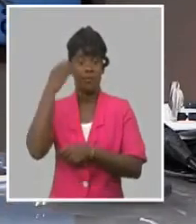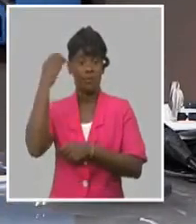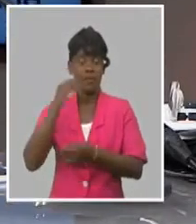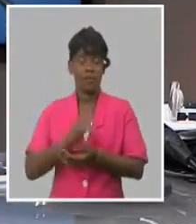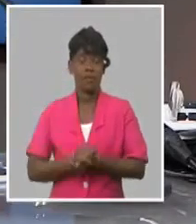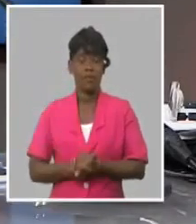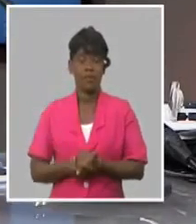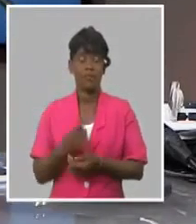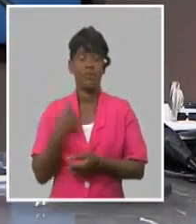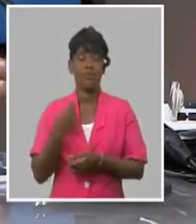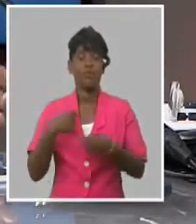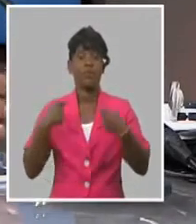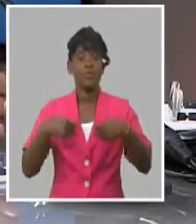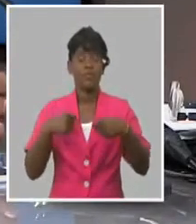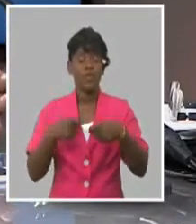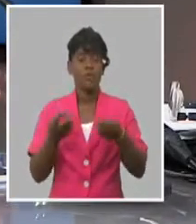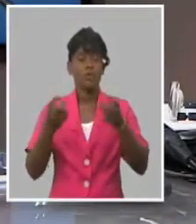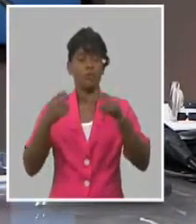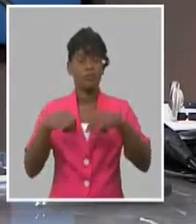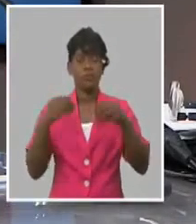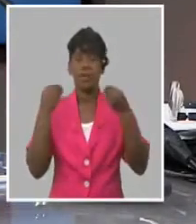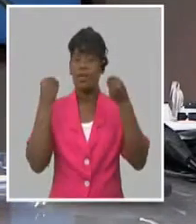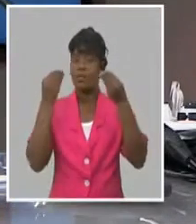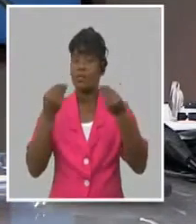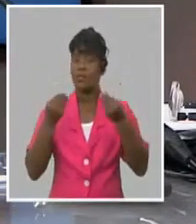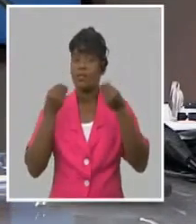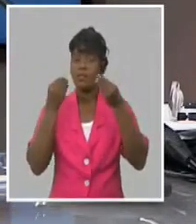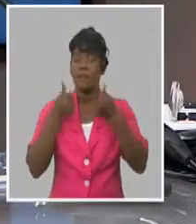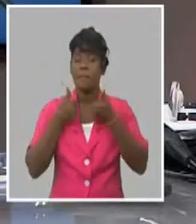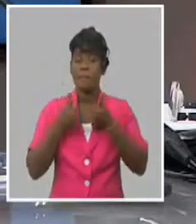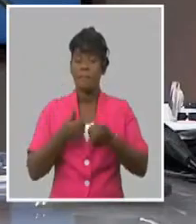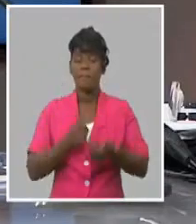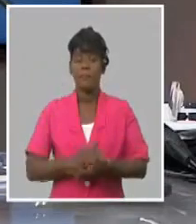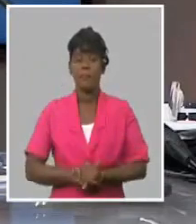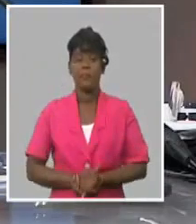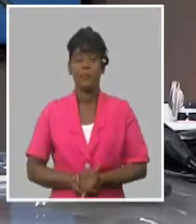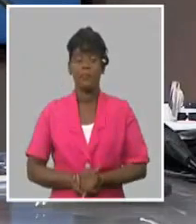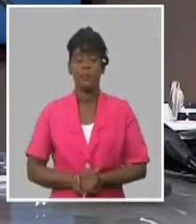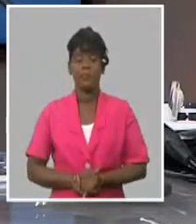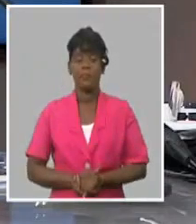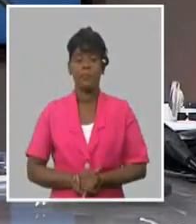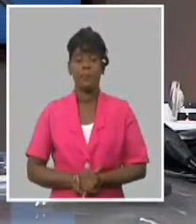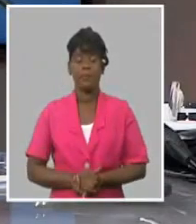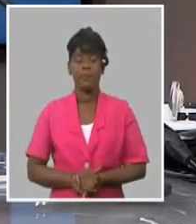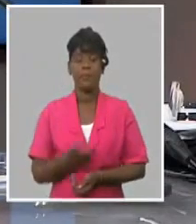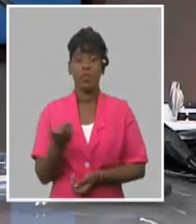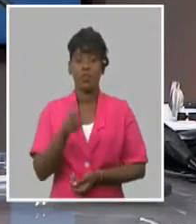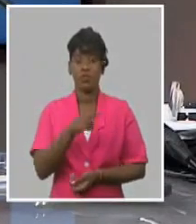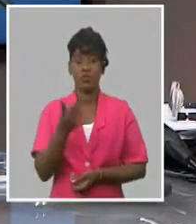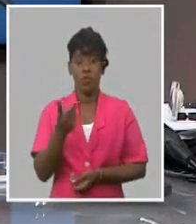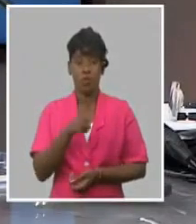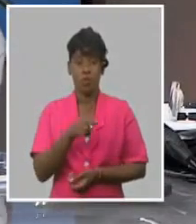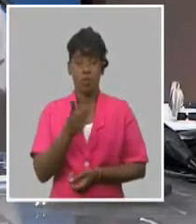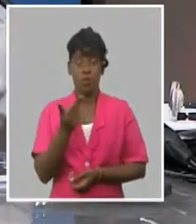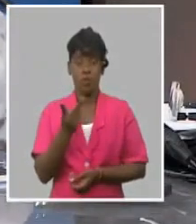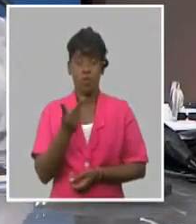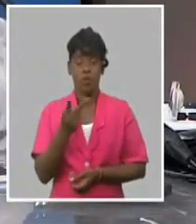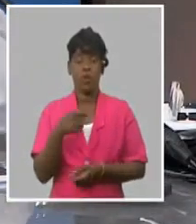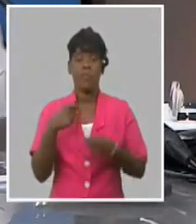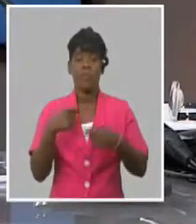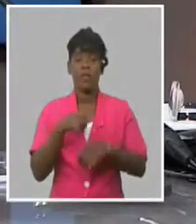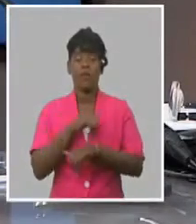los dos temas, que es el tema de los subsidios y las gratuidades, no será posible eliminarlos tampoco